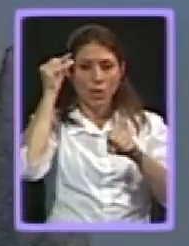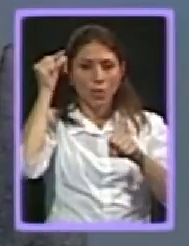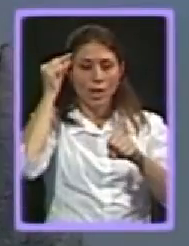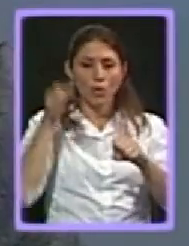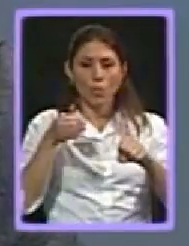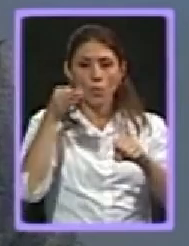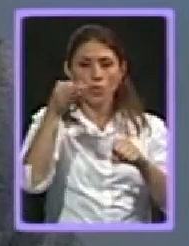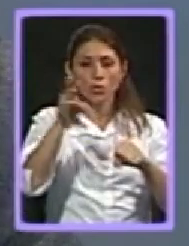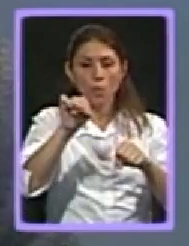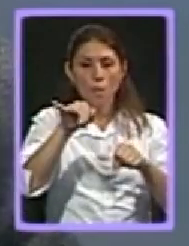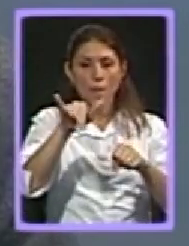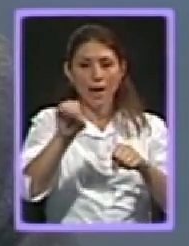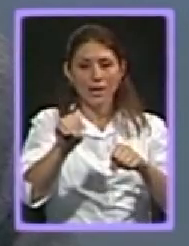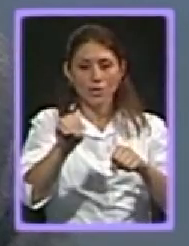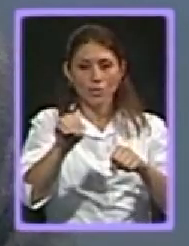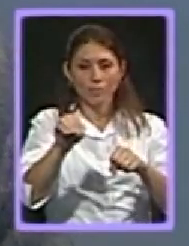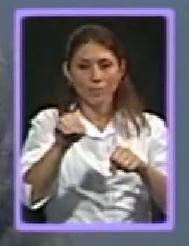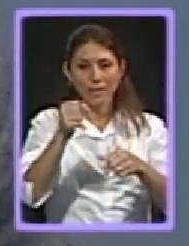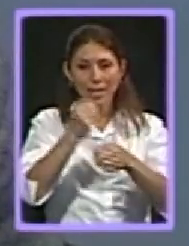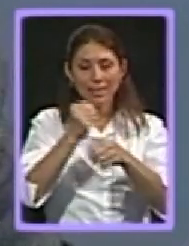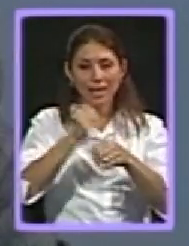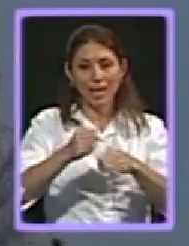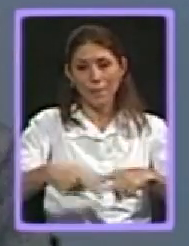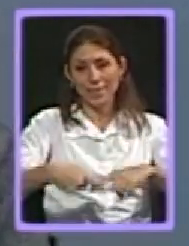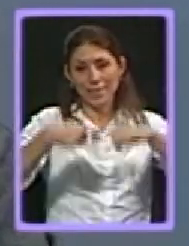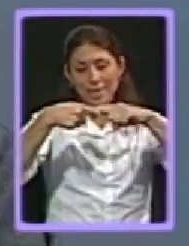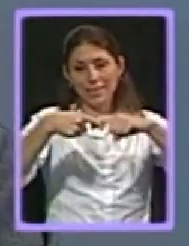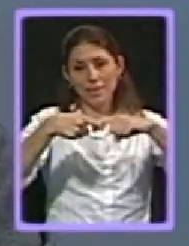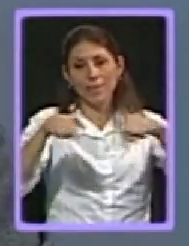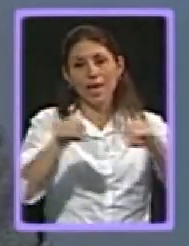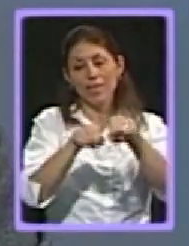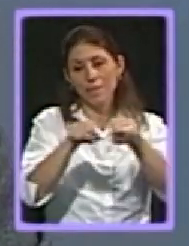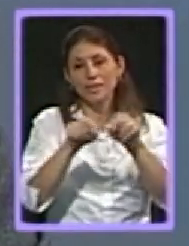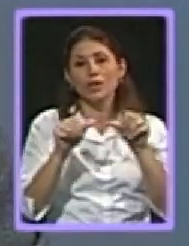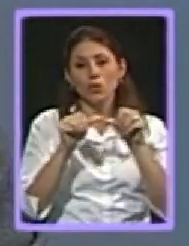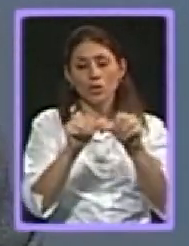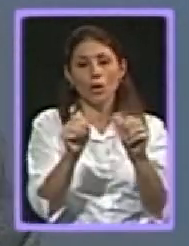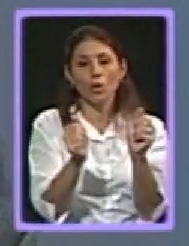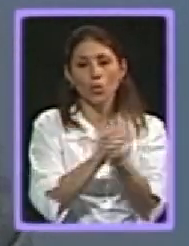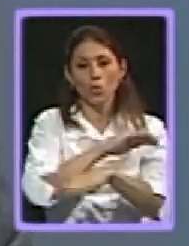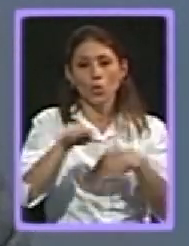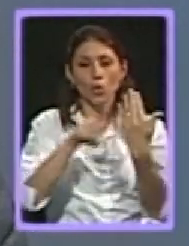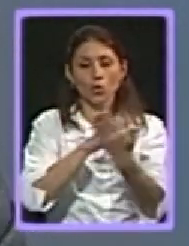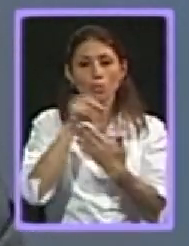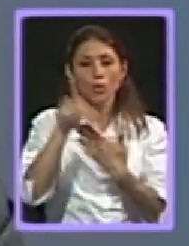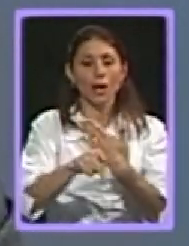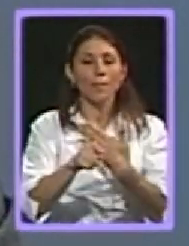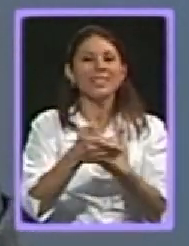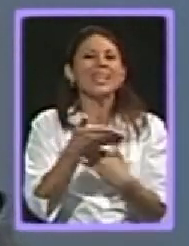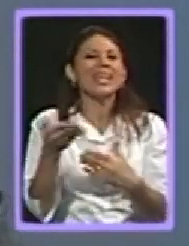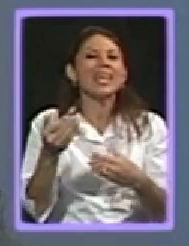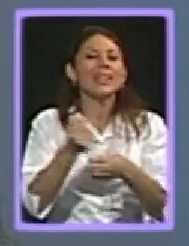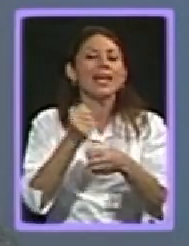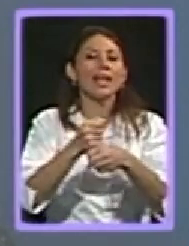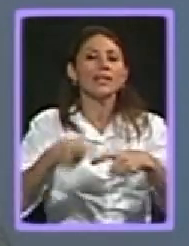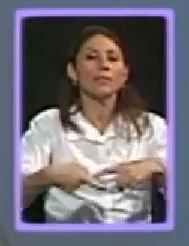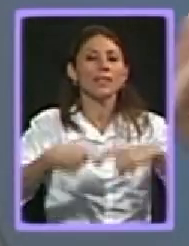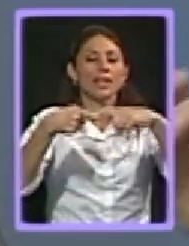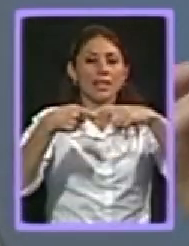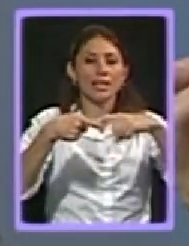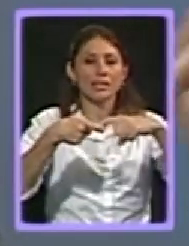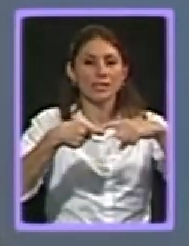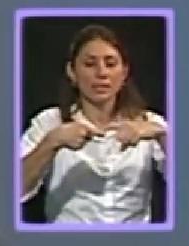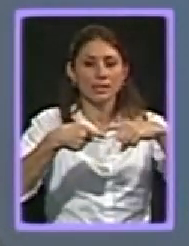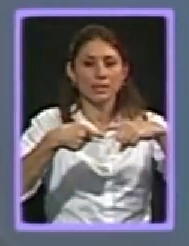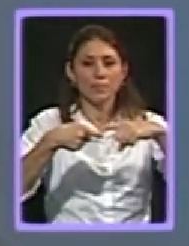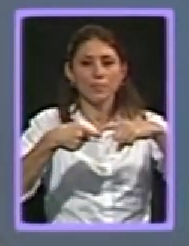la tarea pendiente, además de continuar todos los buenos programas, qué tareas pendientes piensa